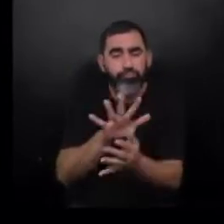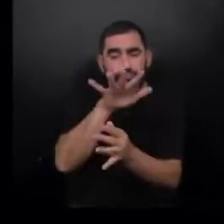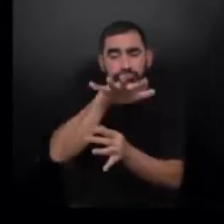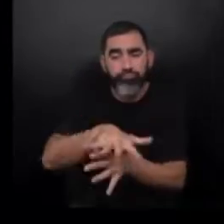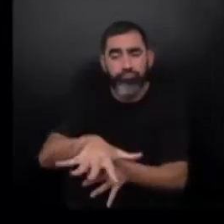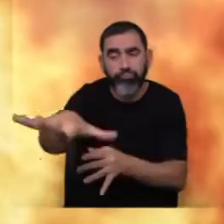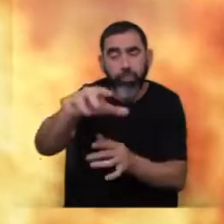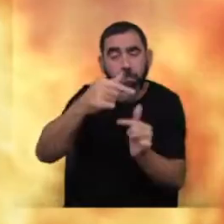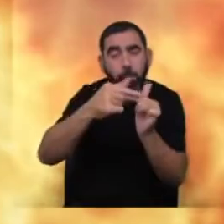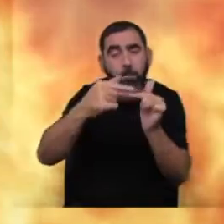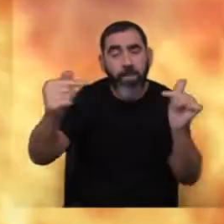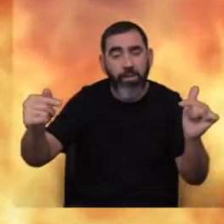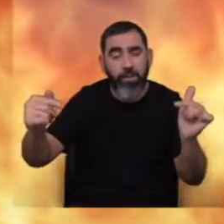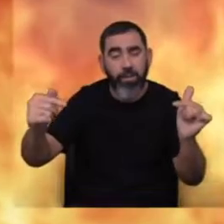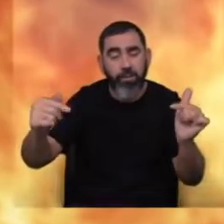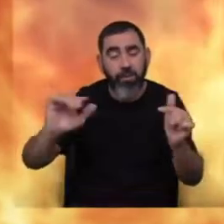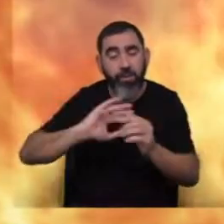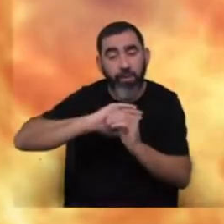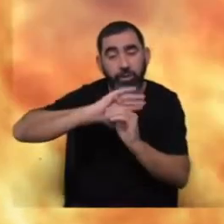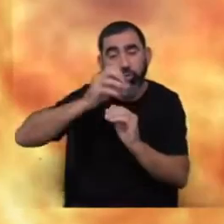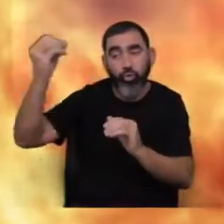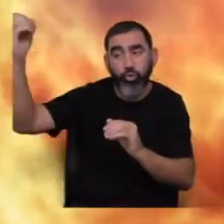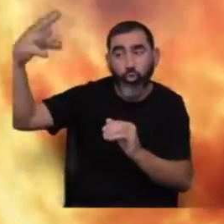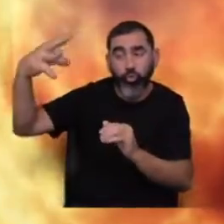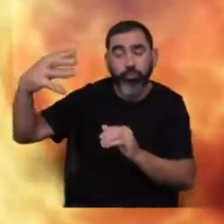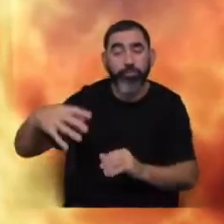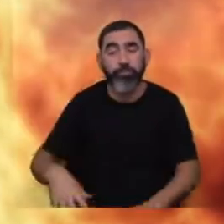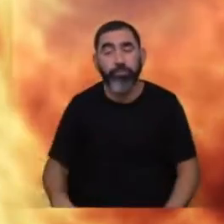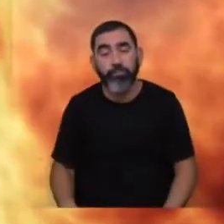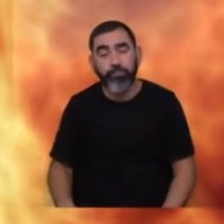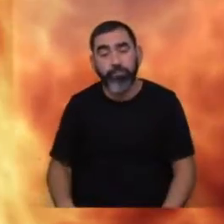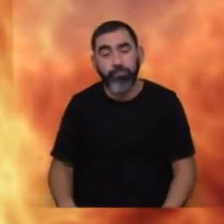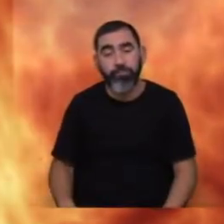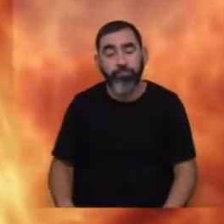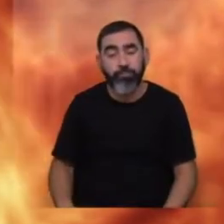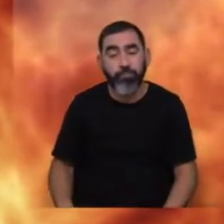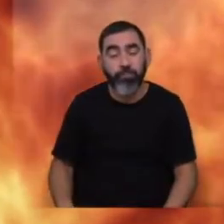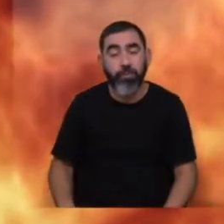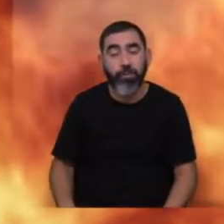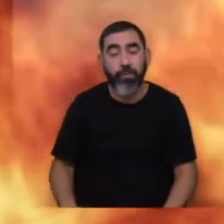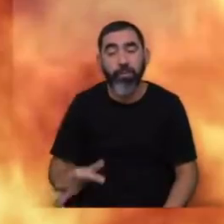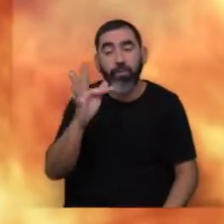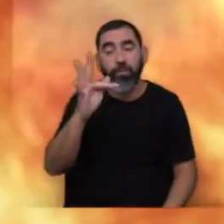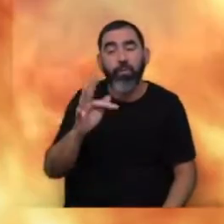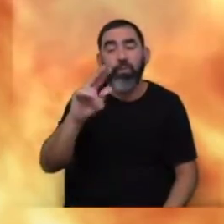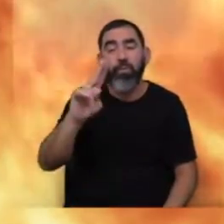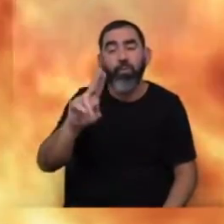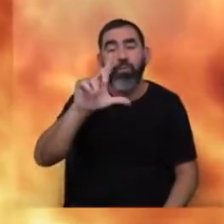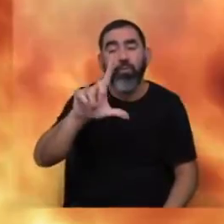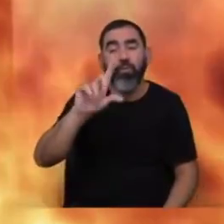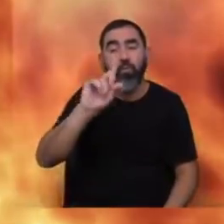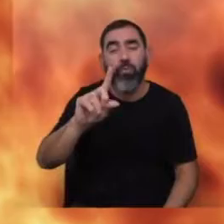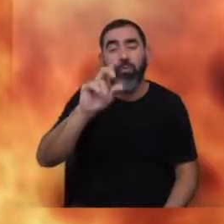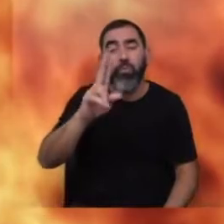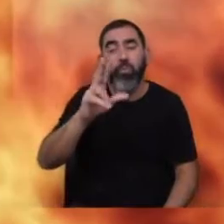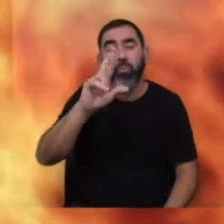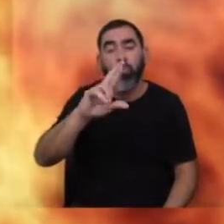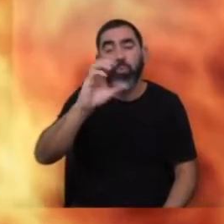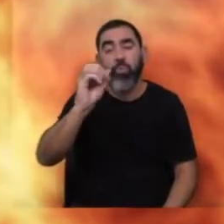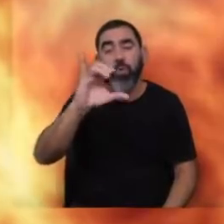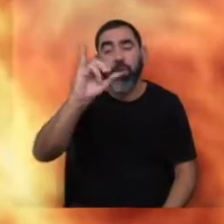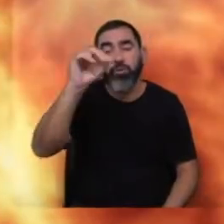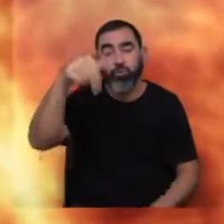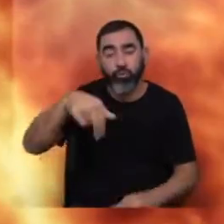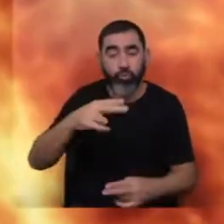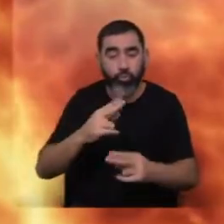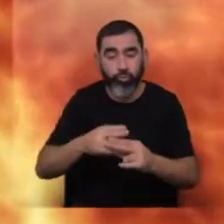eyecciones de material desde la superficie solar. Es lo que llamamos las fulguraciones. Estas fulguraciones inyectan, por